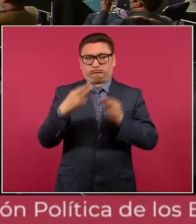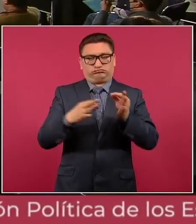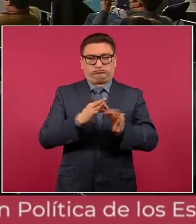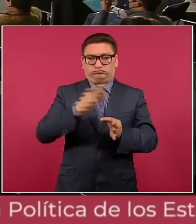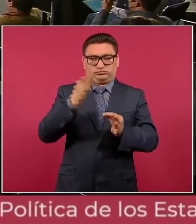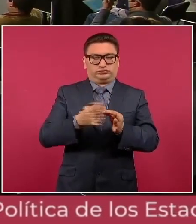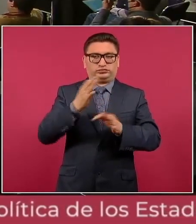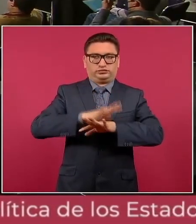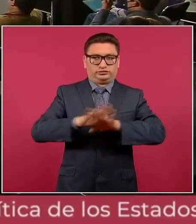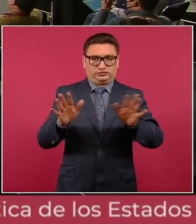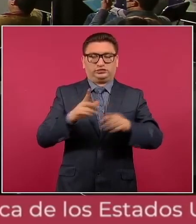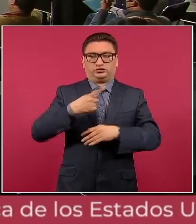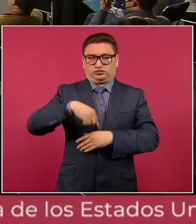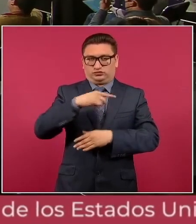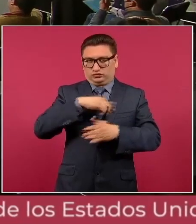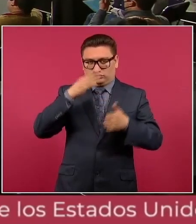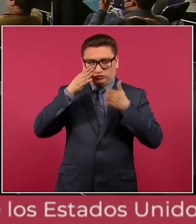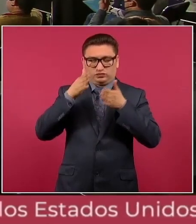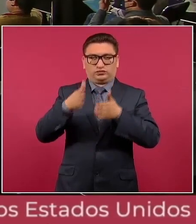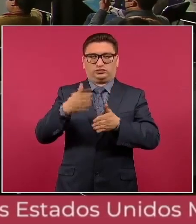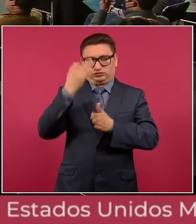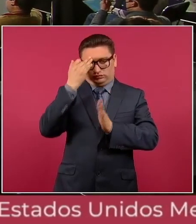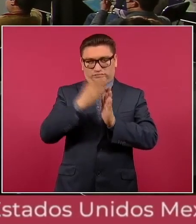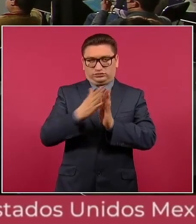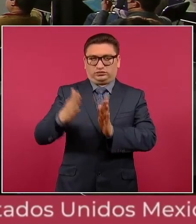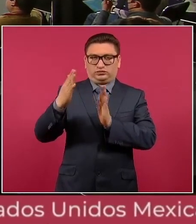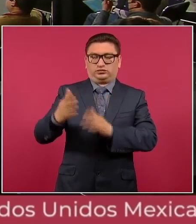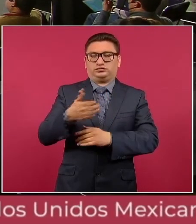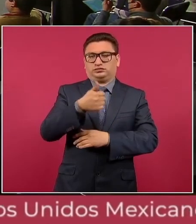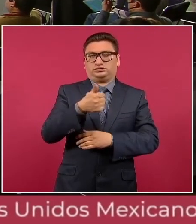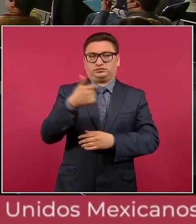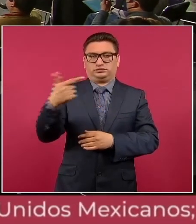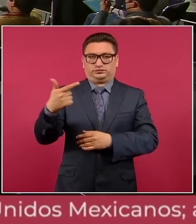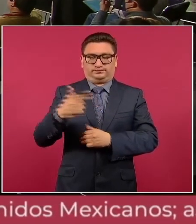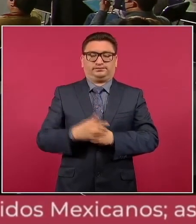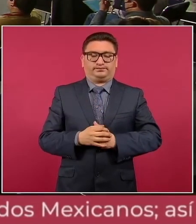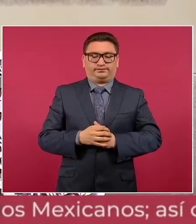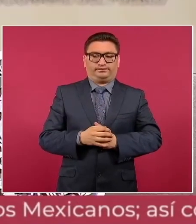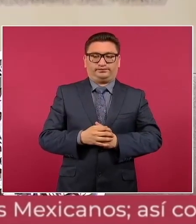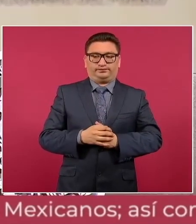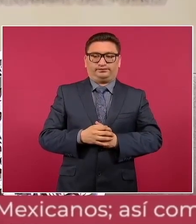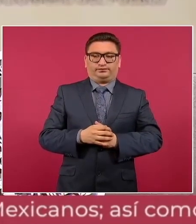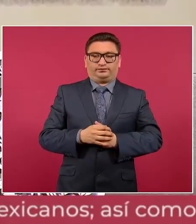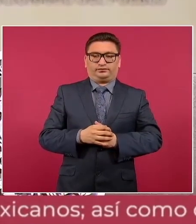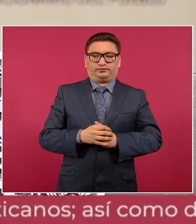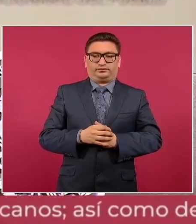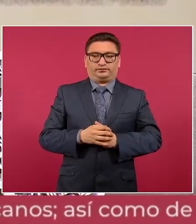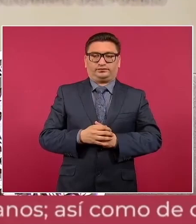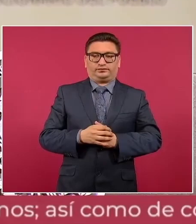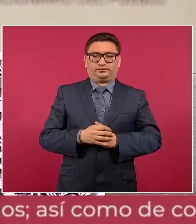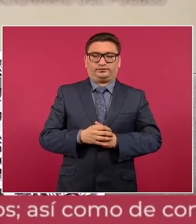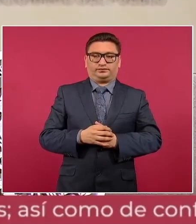ahora estamos concentrados en los tramos 6 y 7. En este tramo